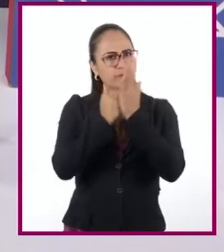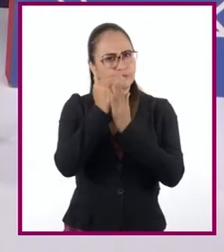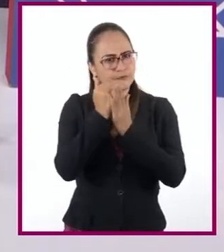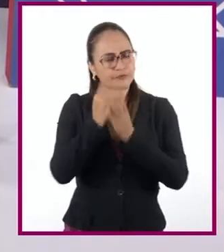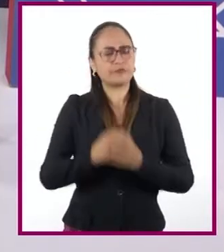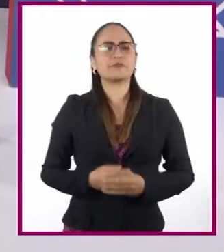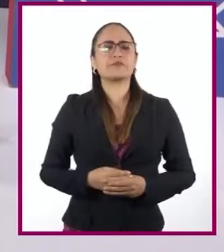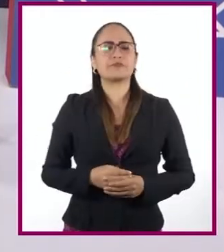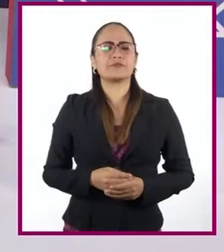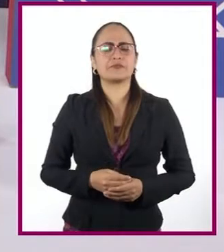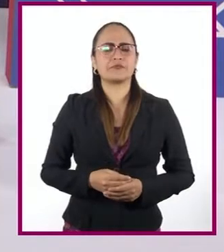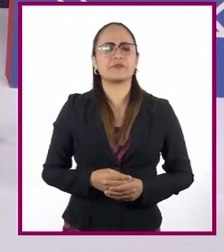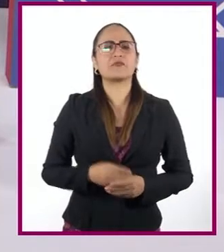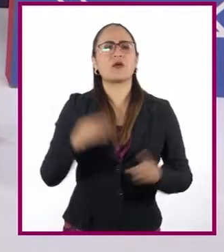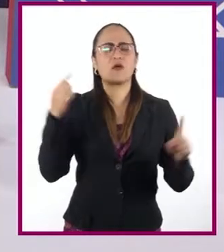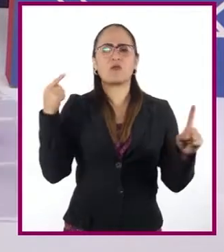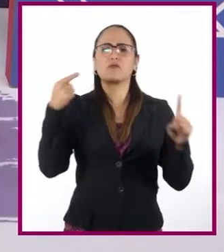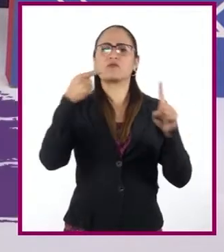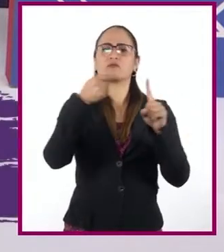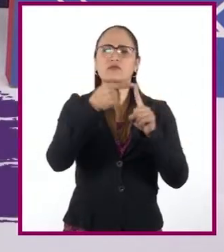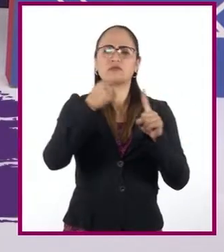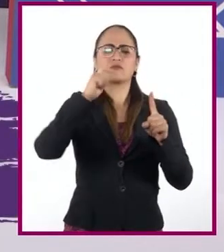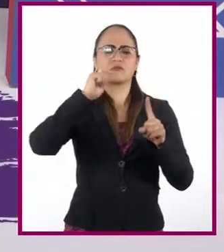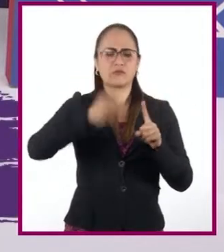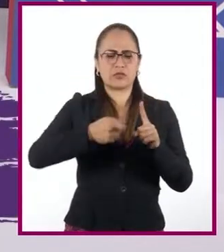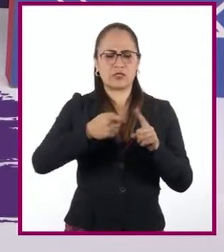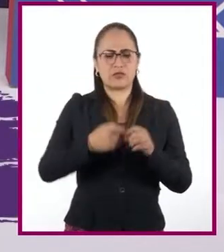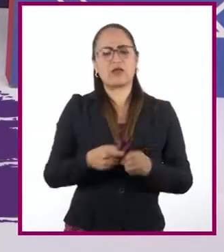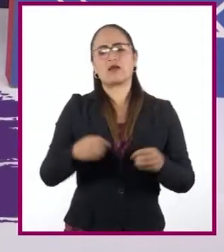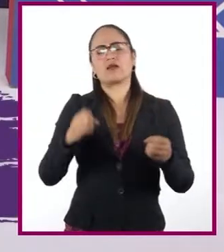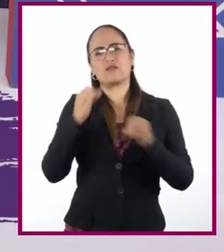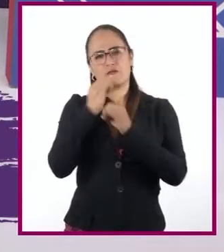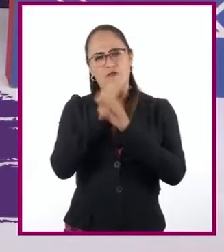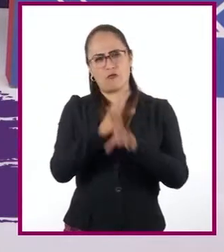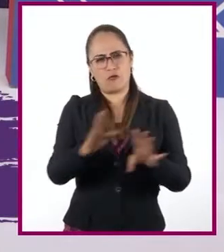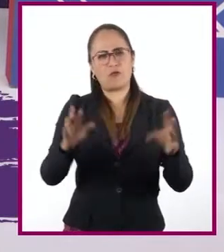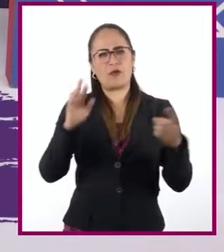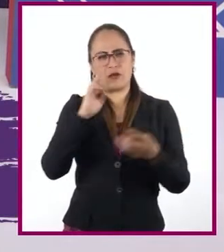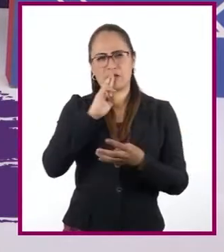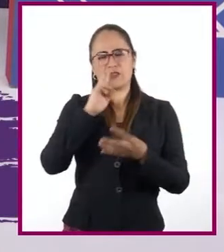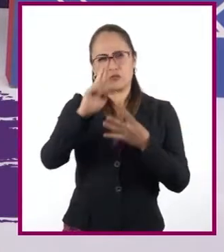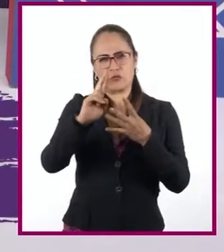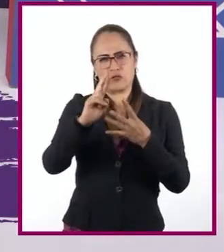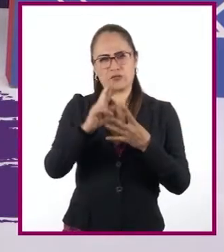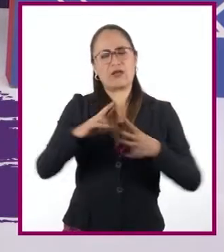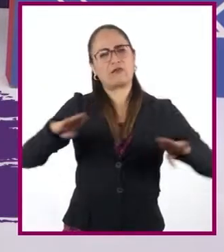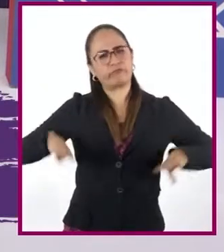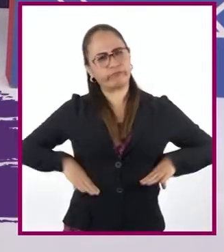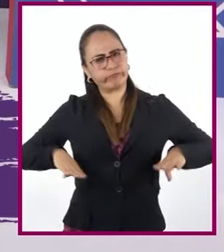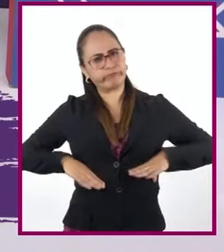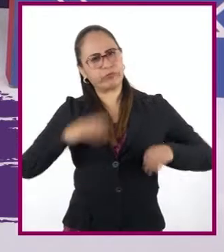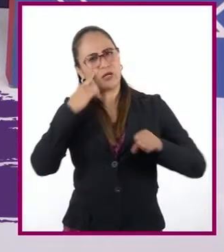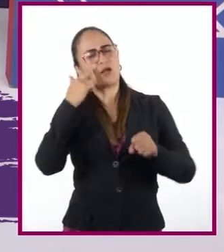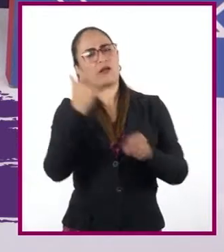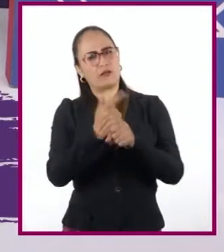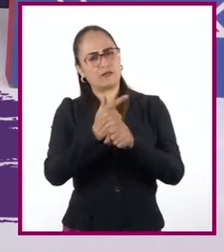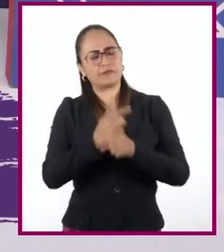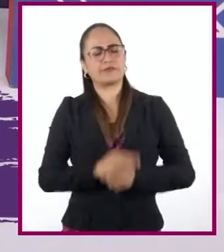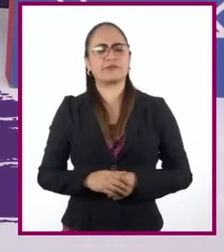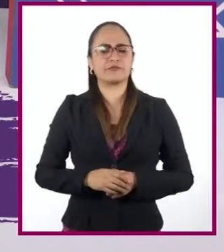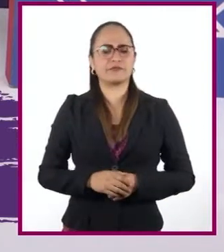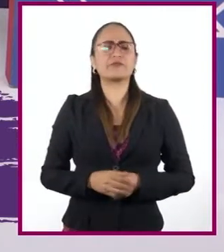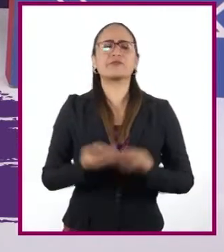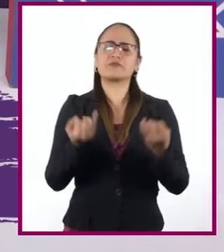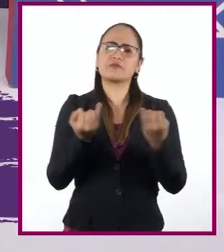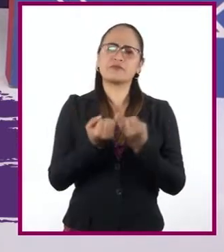sesión, nuestro propósito es identificar características del informe de resultados. Se